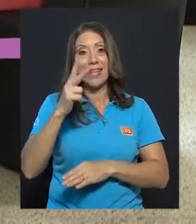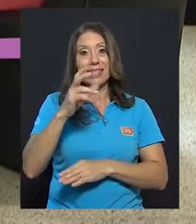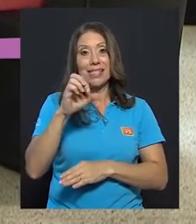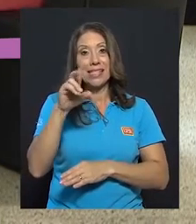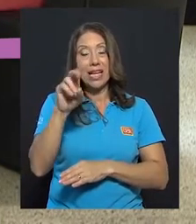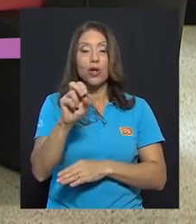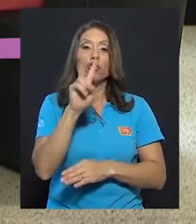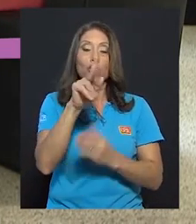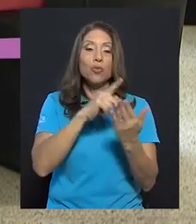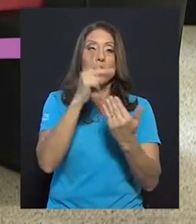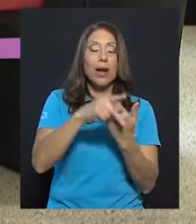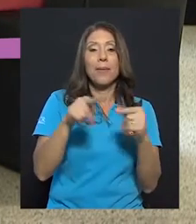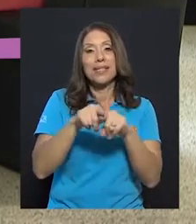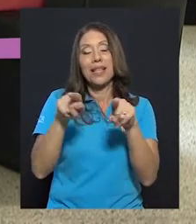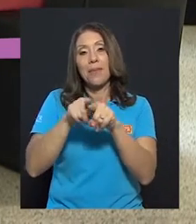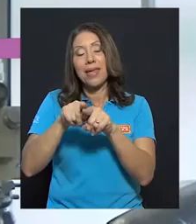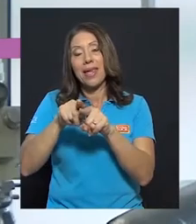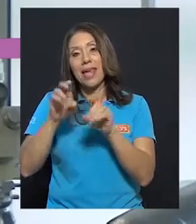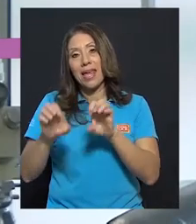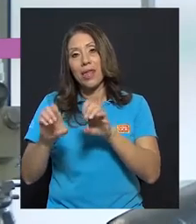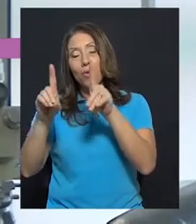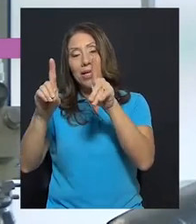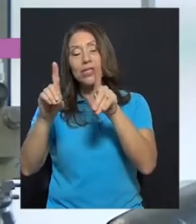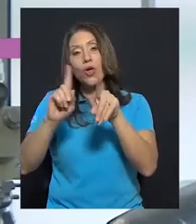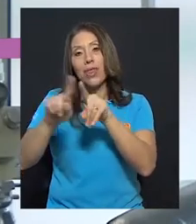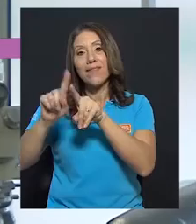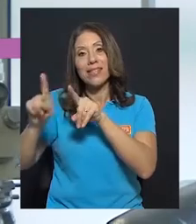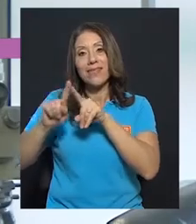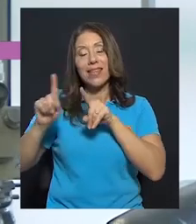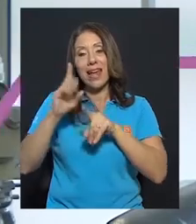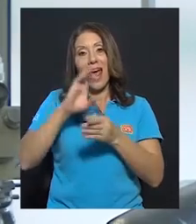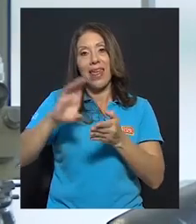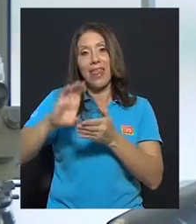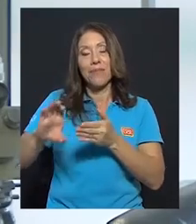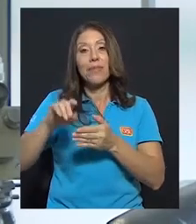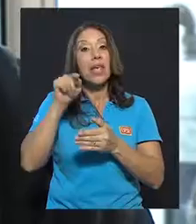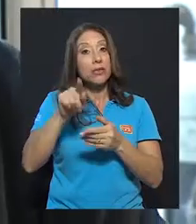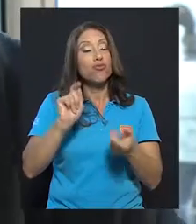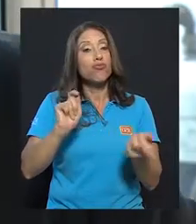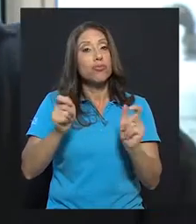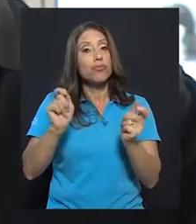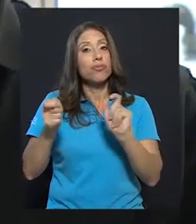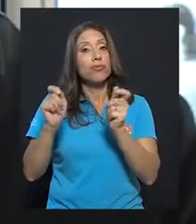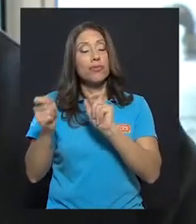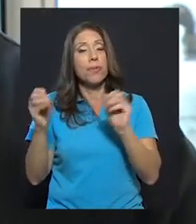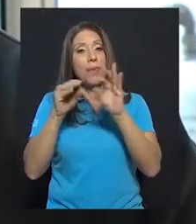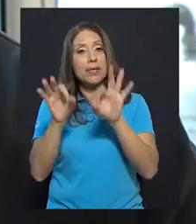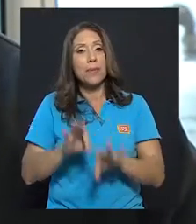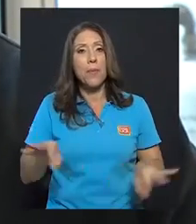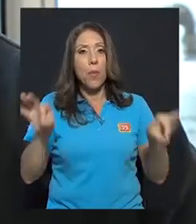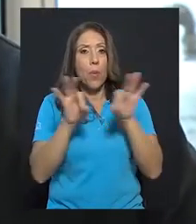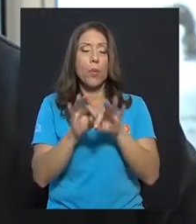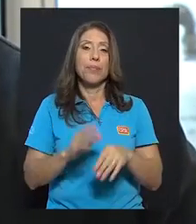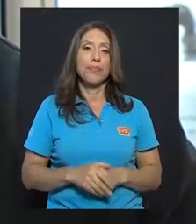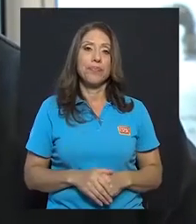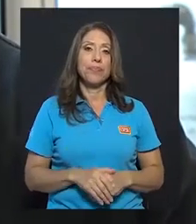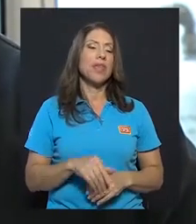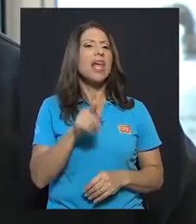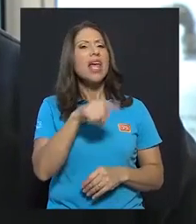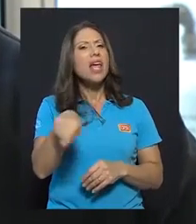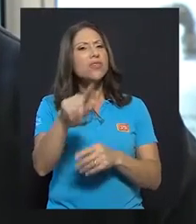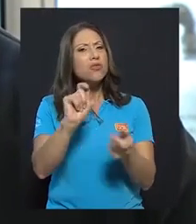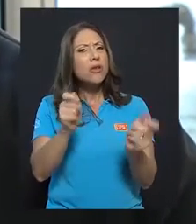ciclo y en educación diversificada. Entonces podríamos decir que esos son los cambios más trascendentales. ¿Y estos cambios a qué